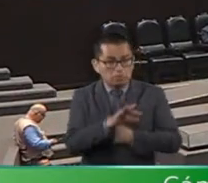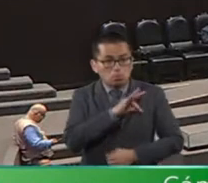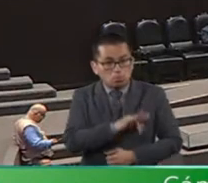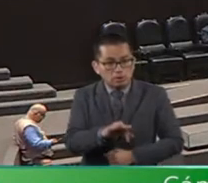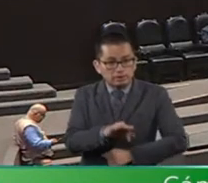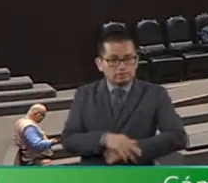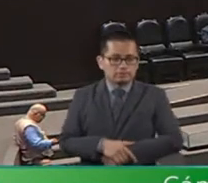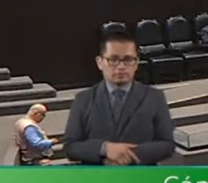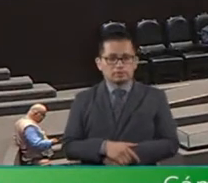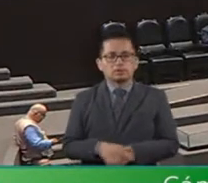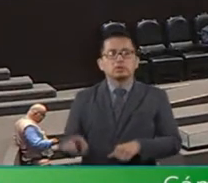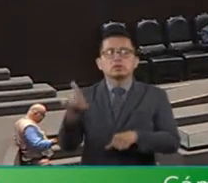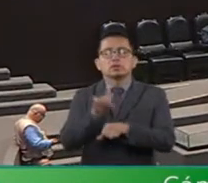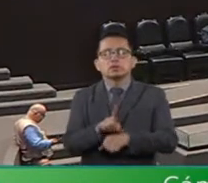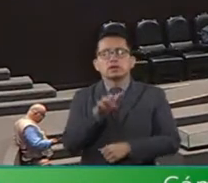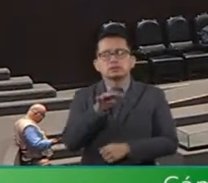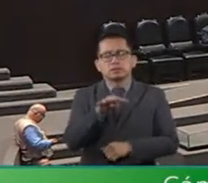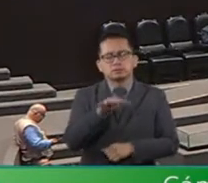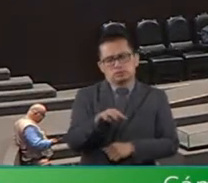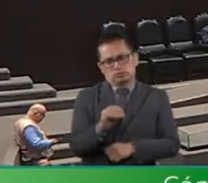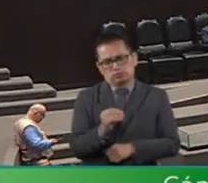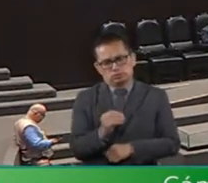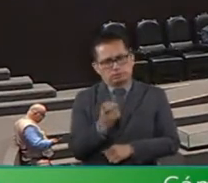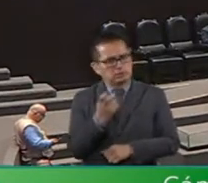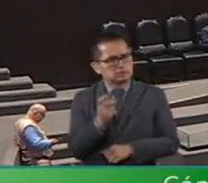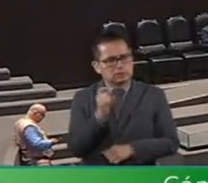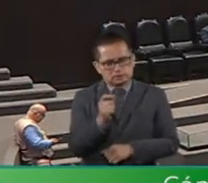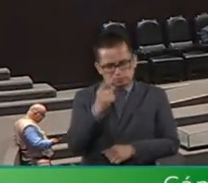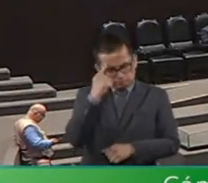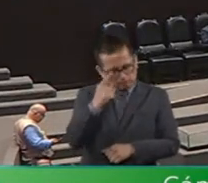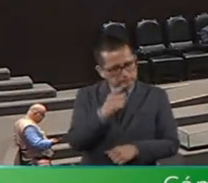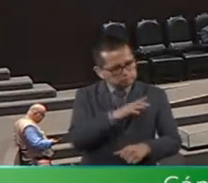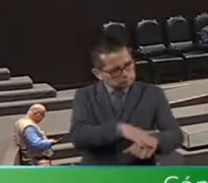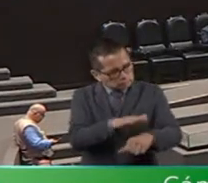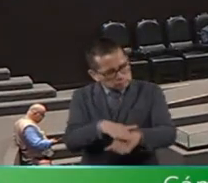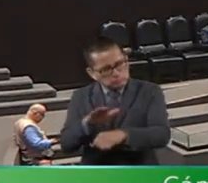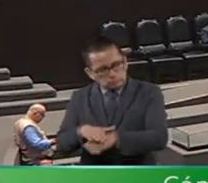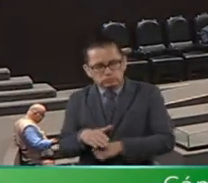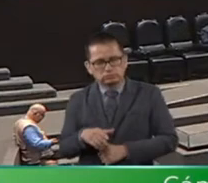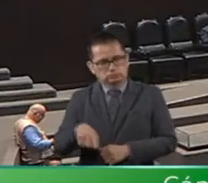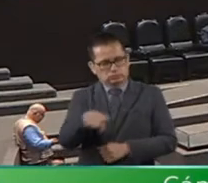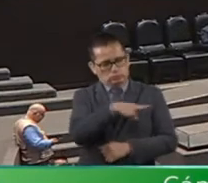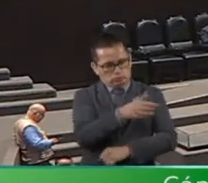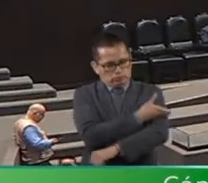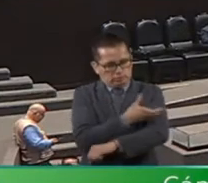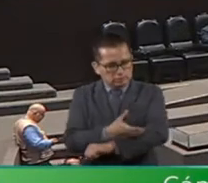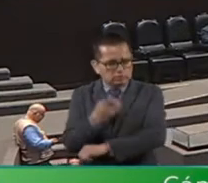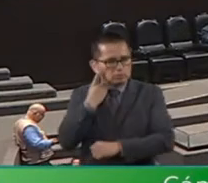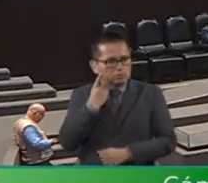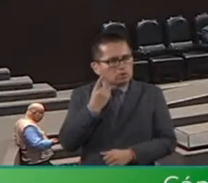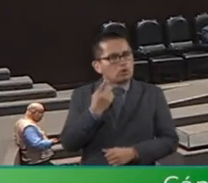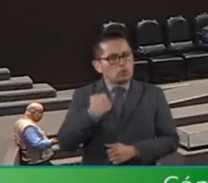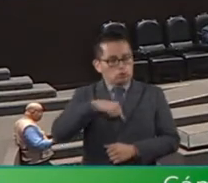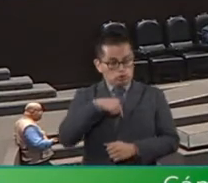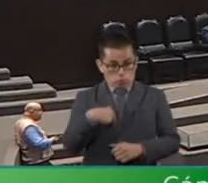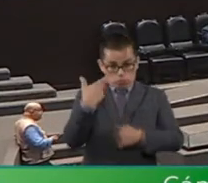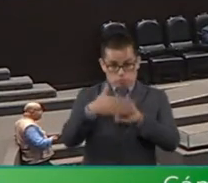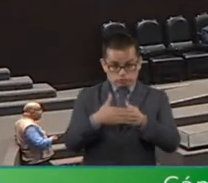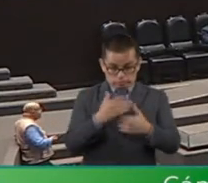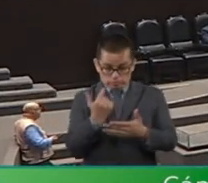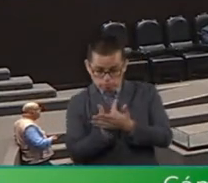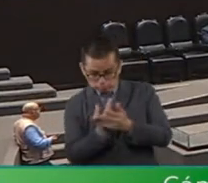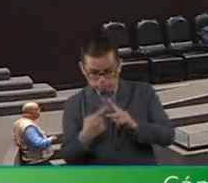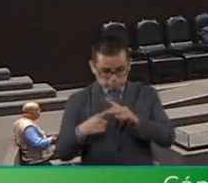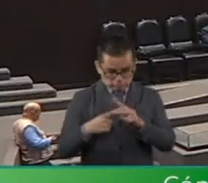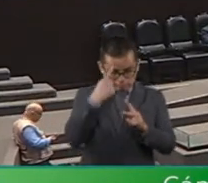invitación, compañeras y compañeros legisladores, a que en el próximo presupuesto federal podamos de verdad meternos todas y